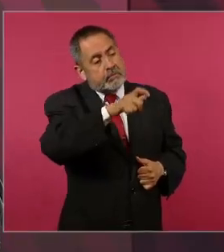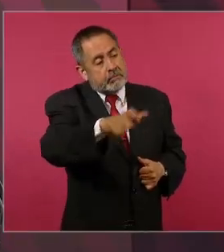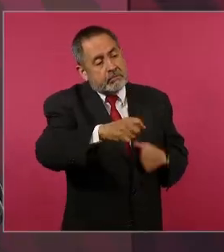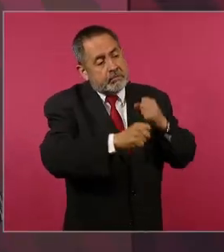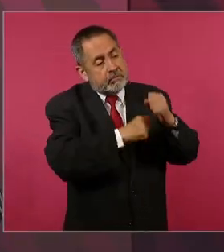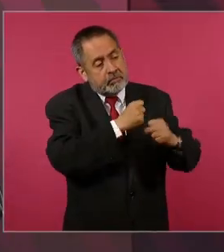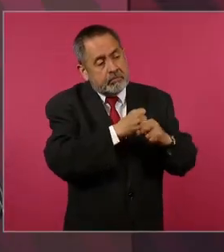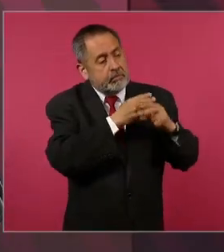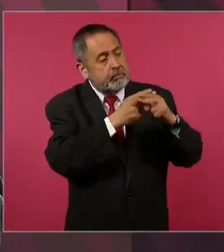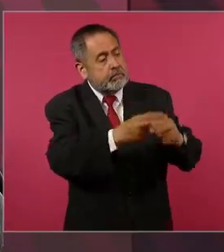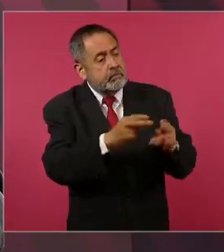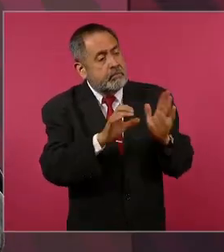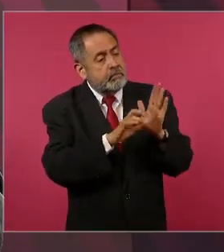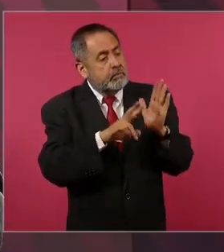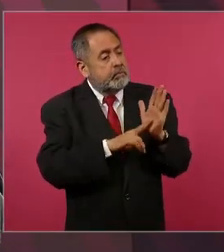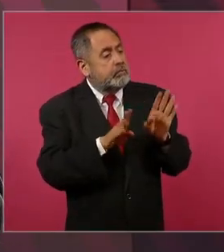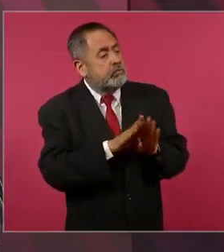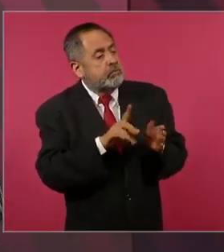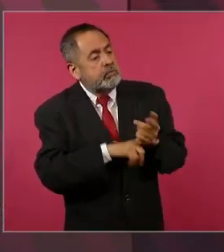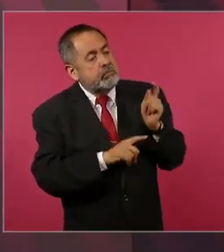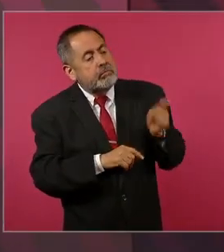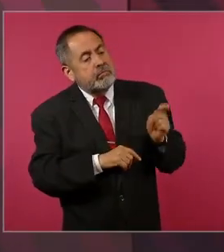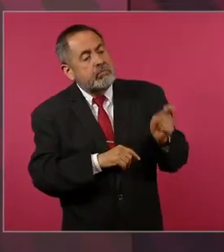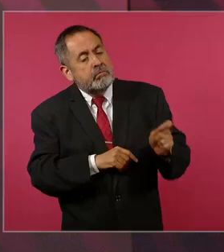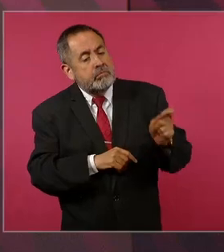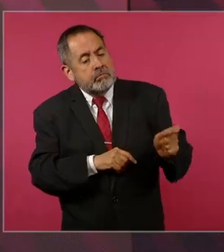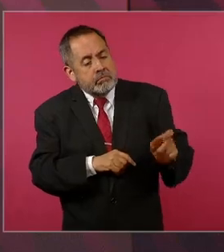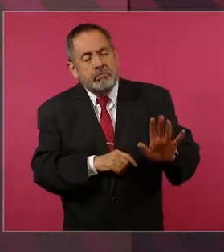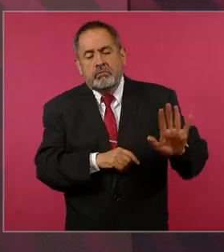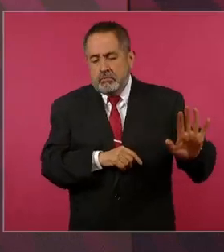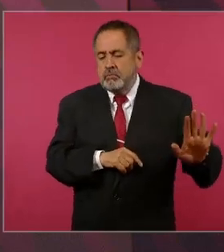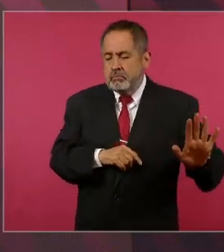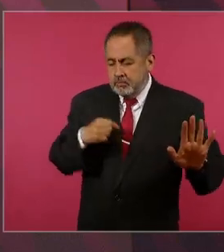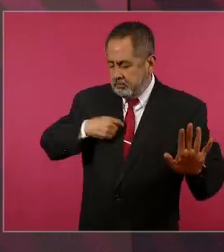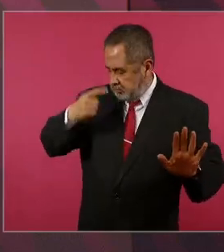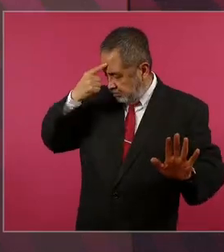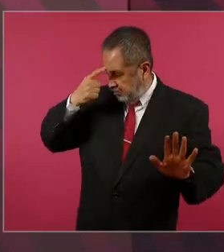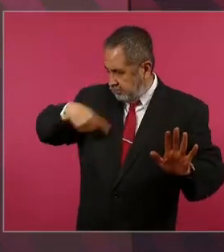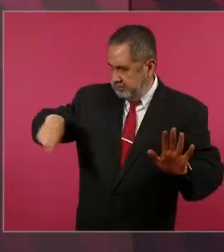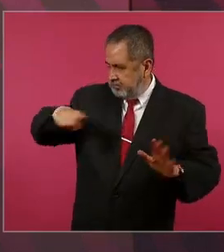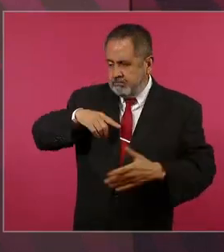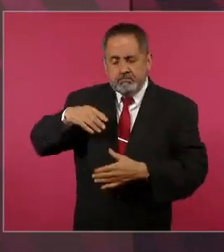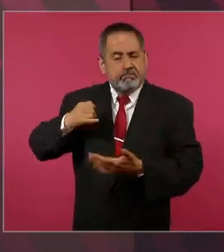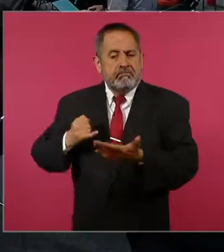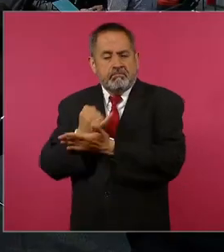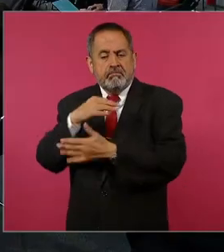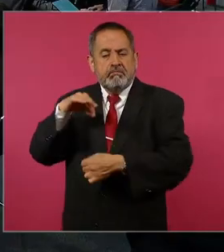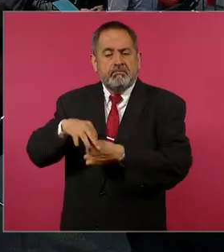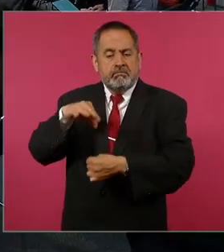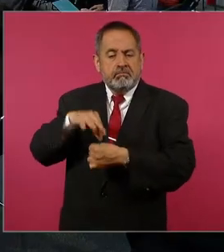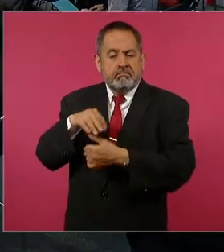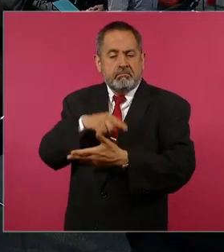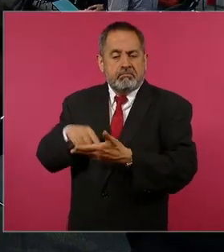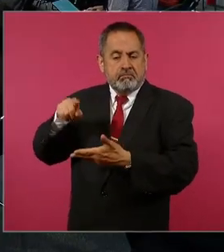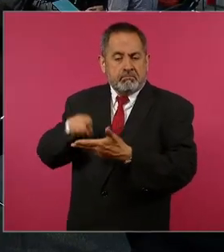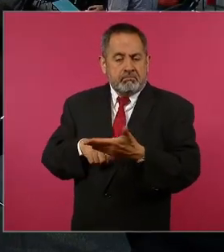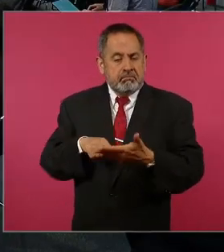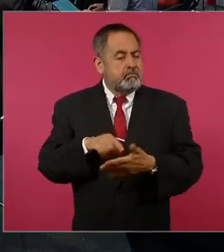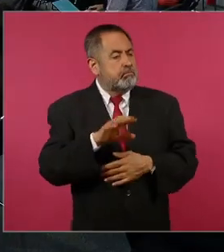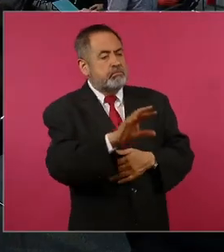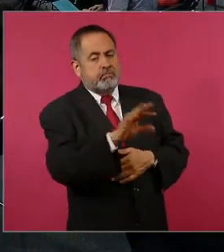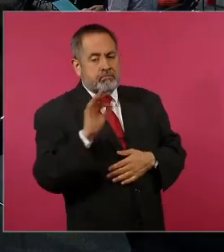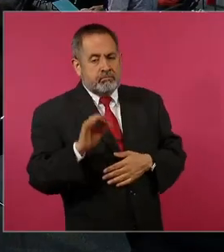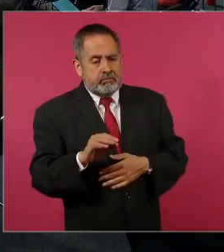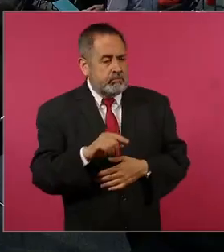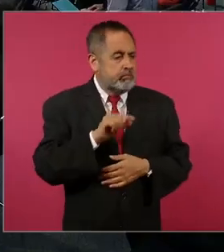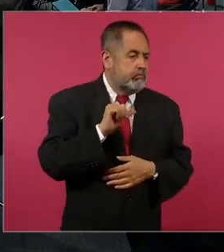trayectorias y saber quiénes son los candidatos, mujeres